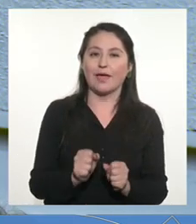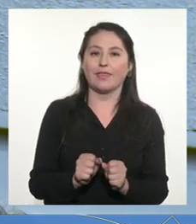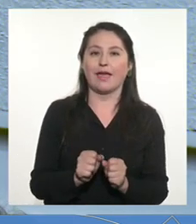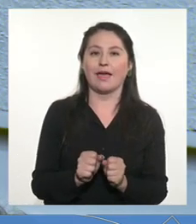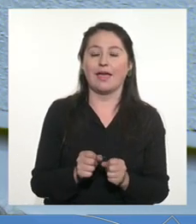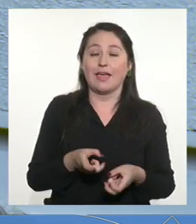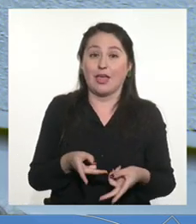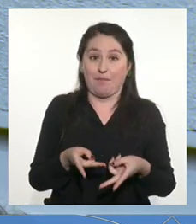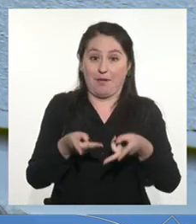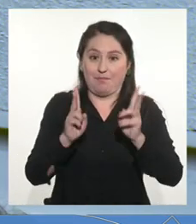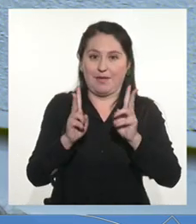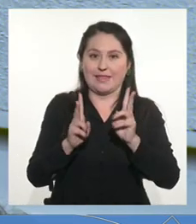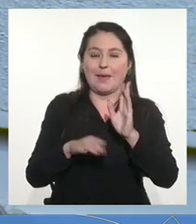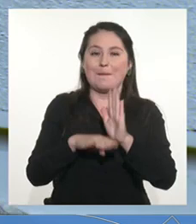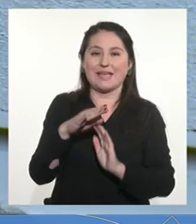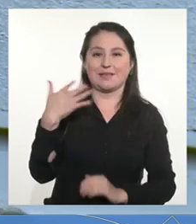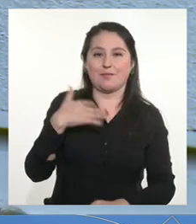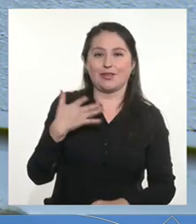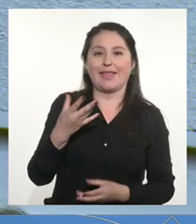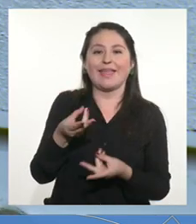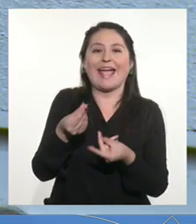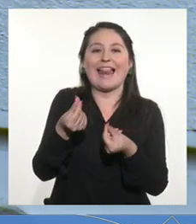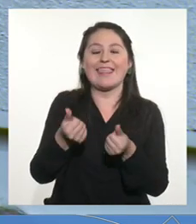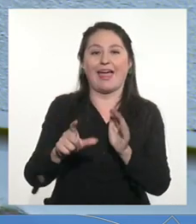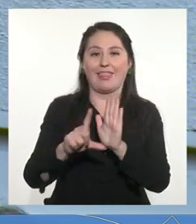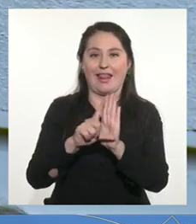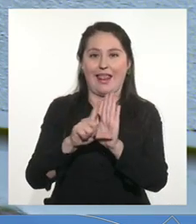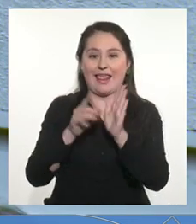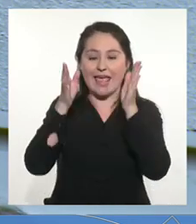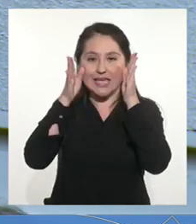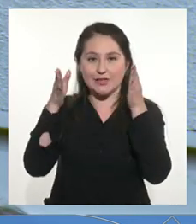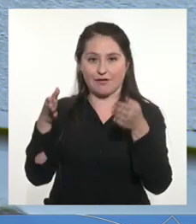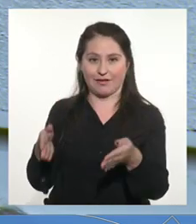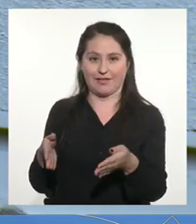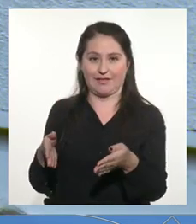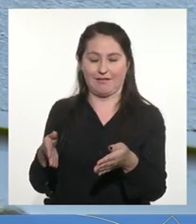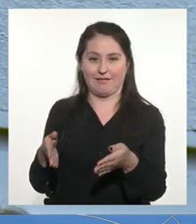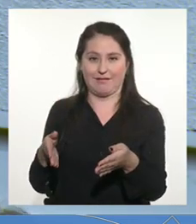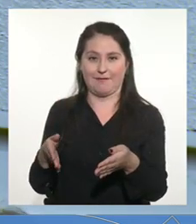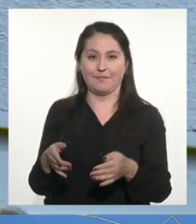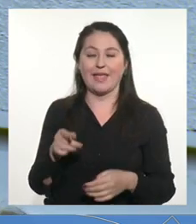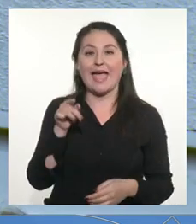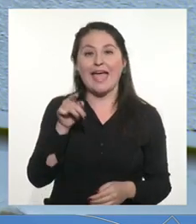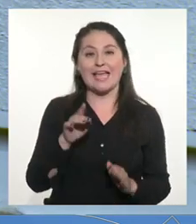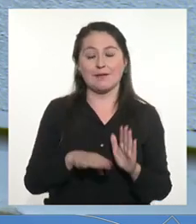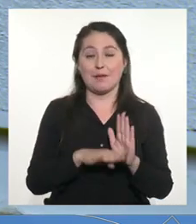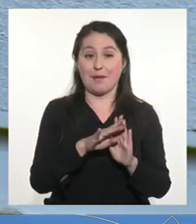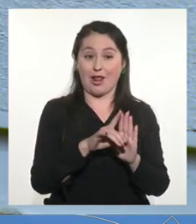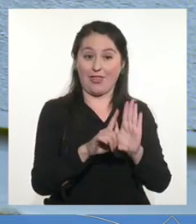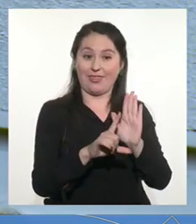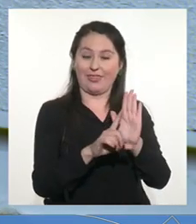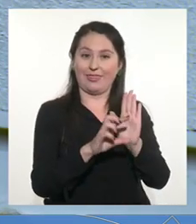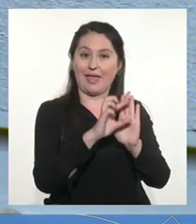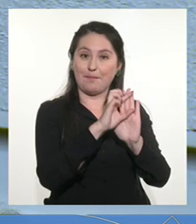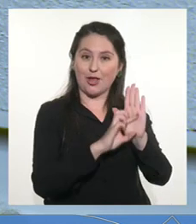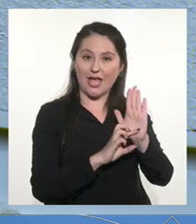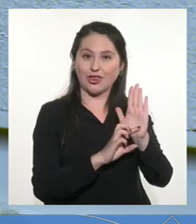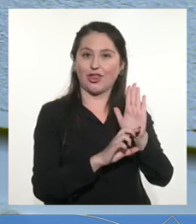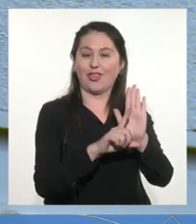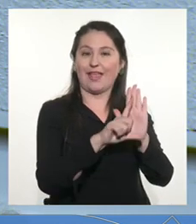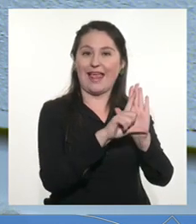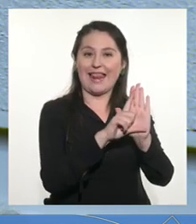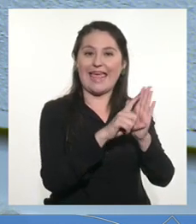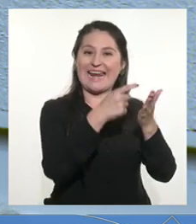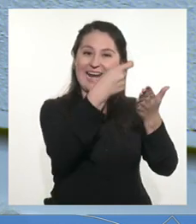proyecto ley la calidad de las leyes yo creo que esa primera parte de la ley que habla de este plan de revisión